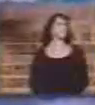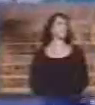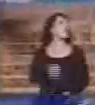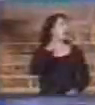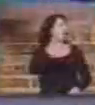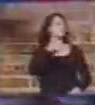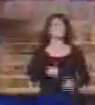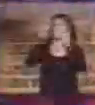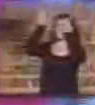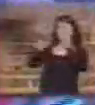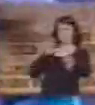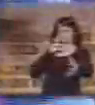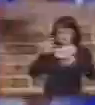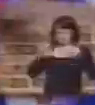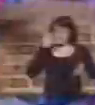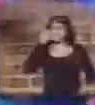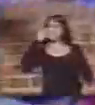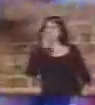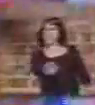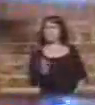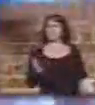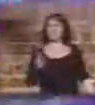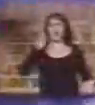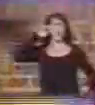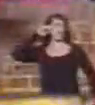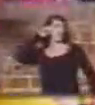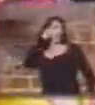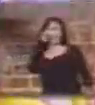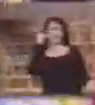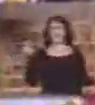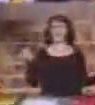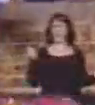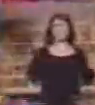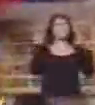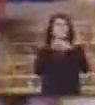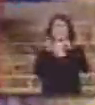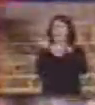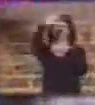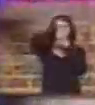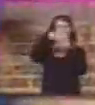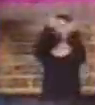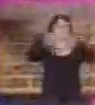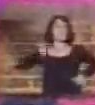vanguardista, extravagancia, la más loca de la fiesta.